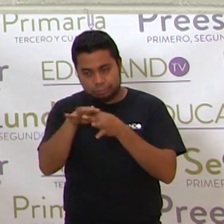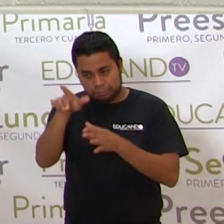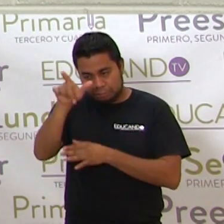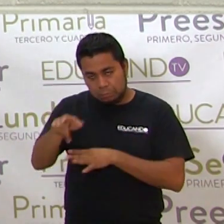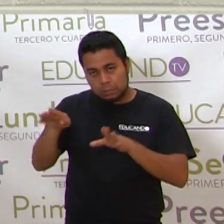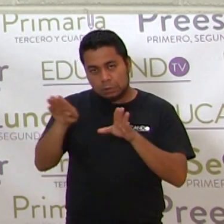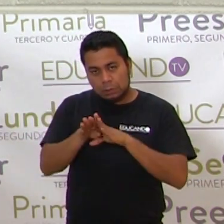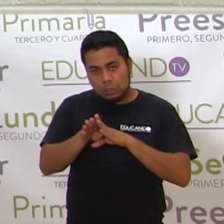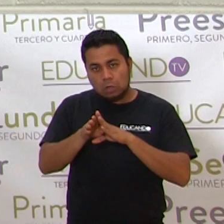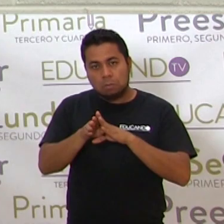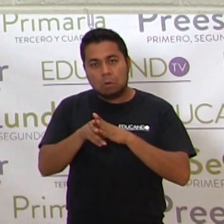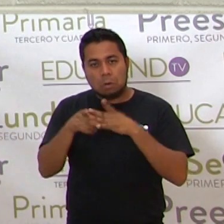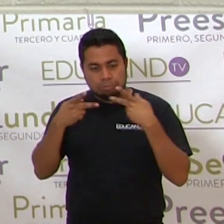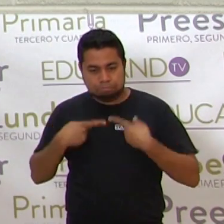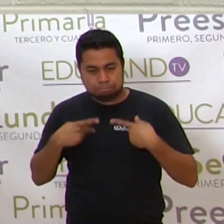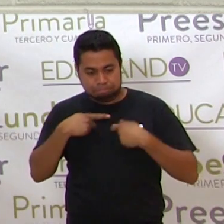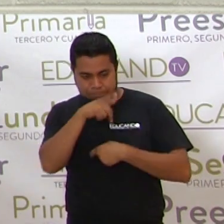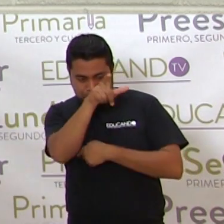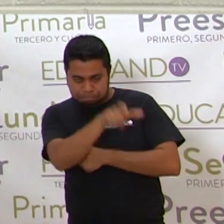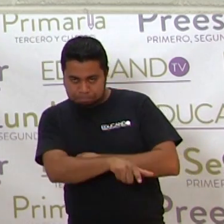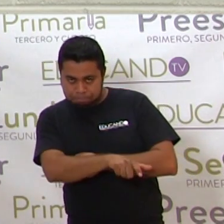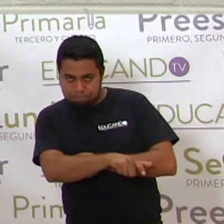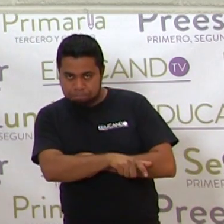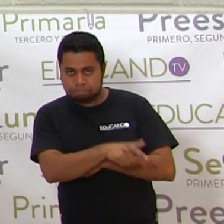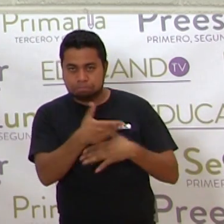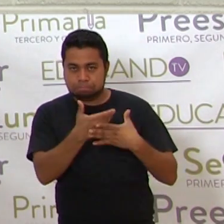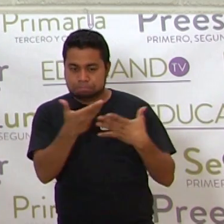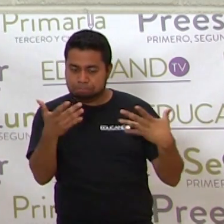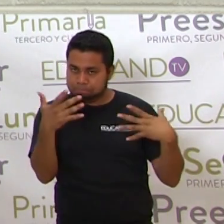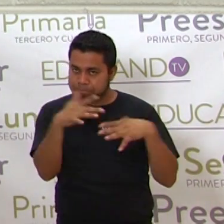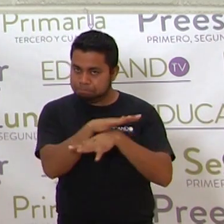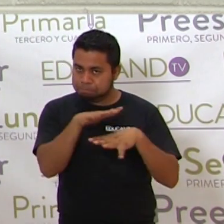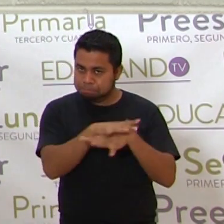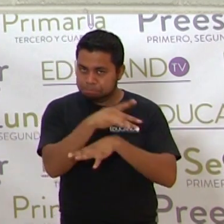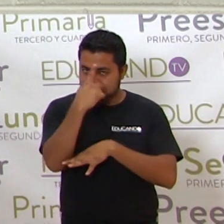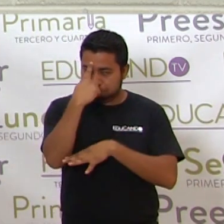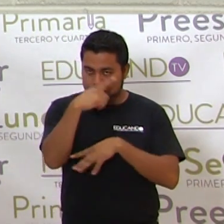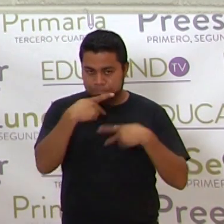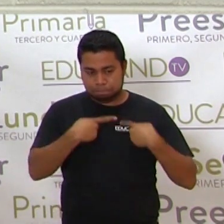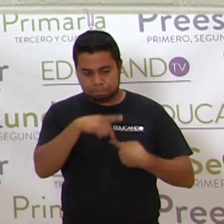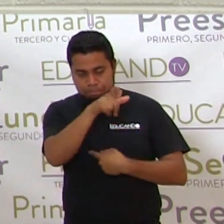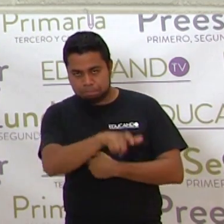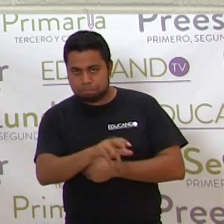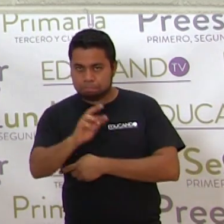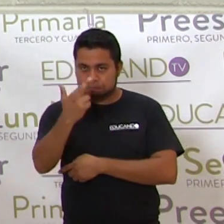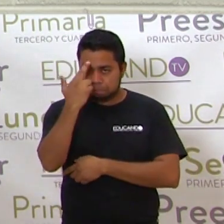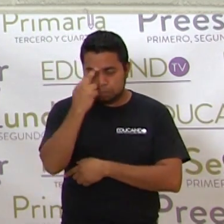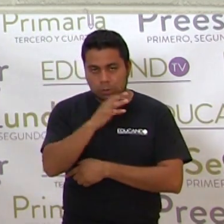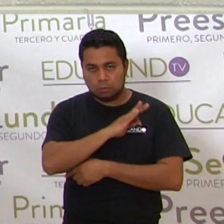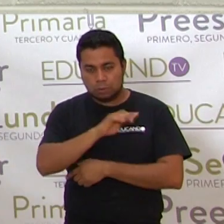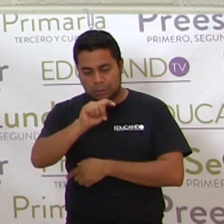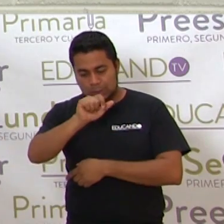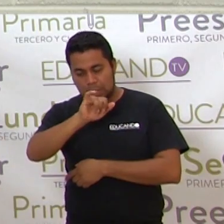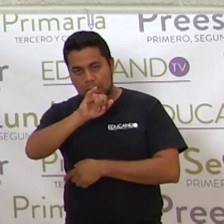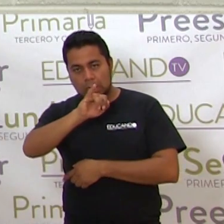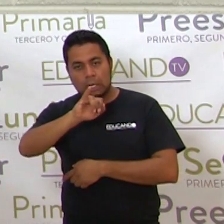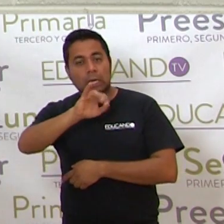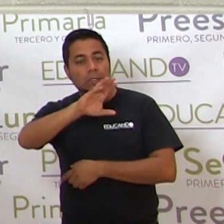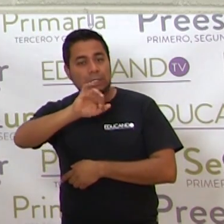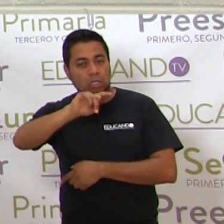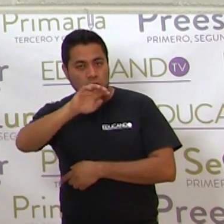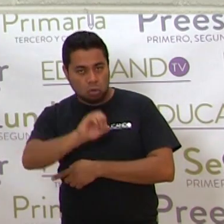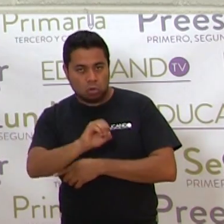está el personaje. En este momento se sustituye al sujeto, recuerda, puede ser tácito o implícito.